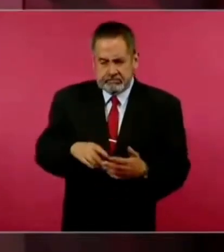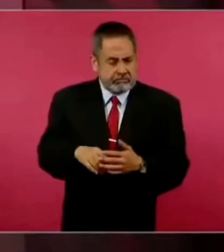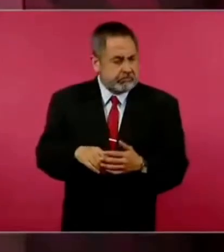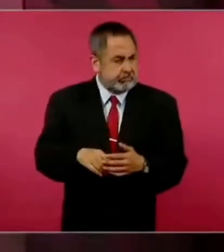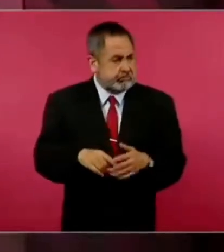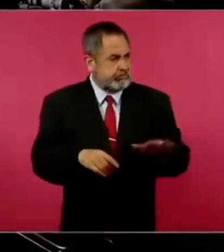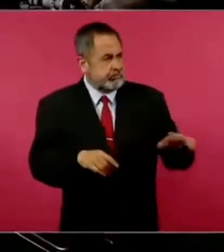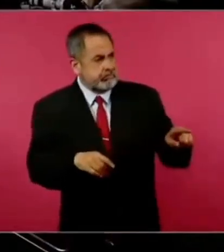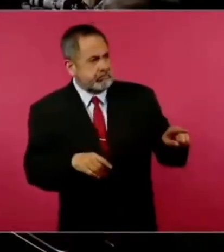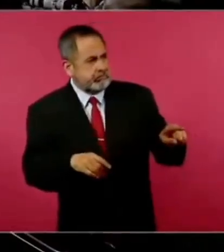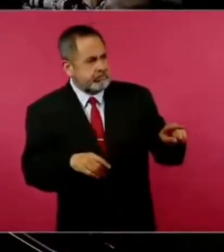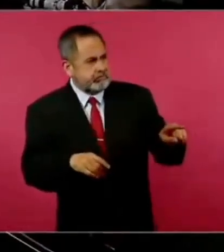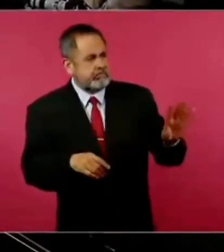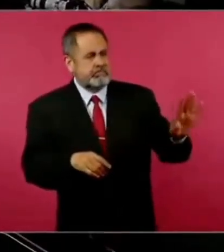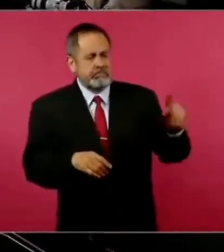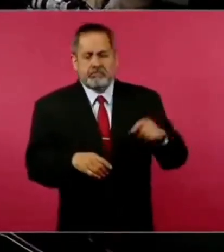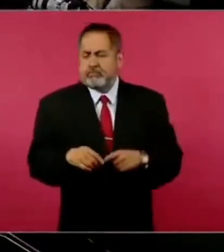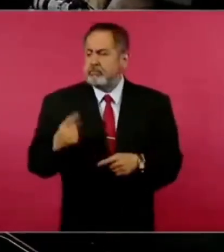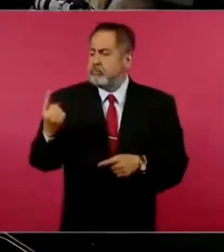ternas